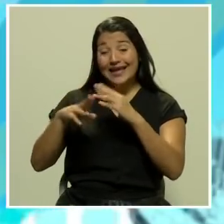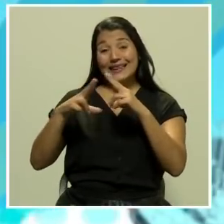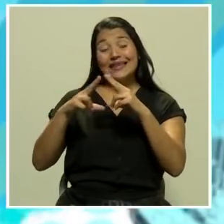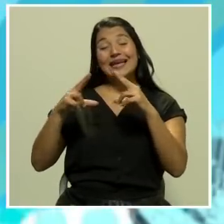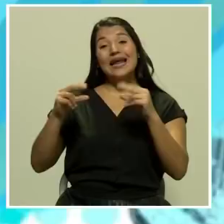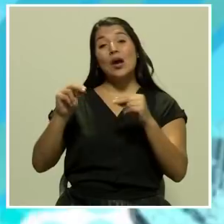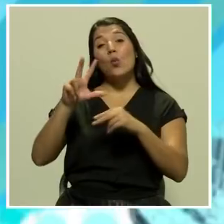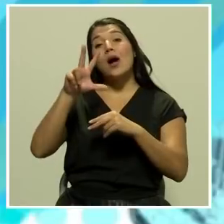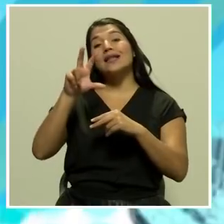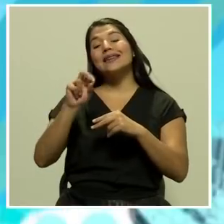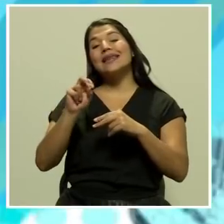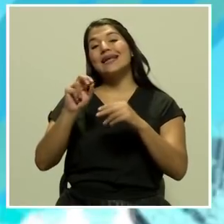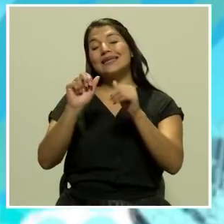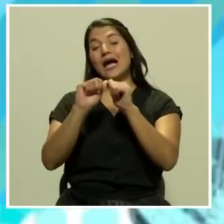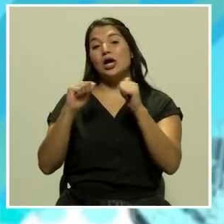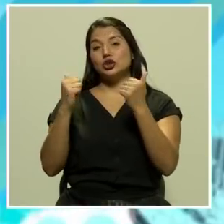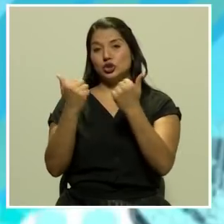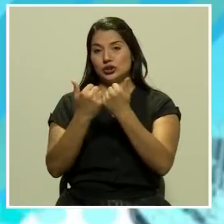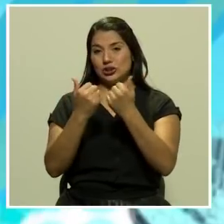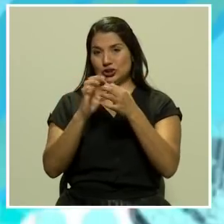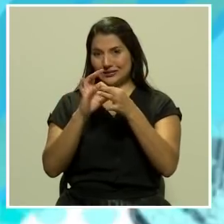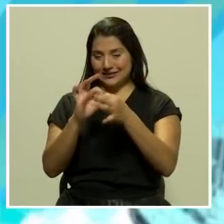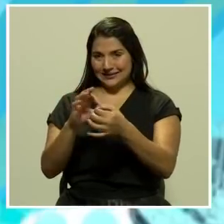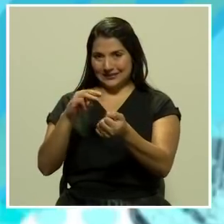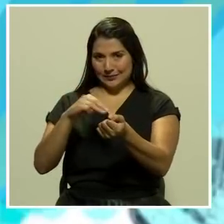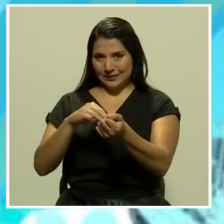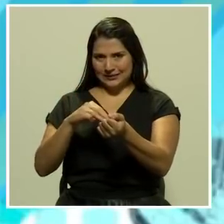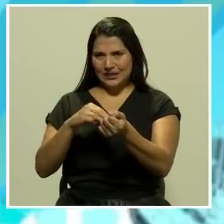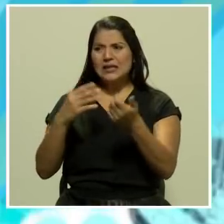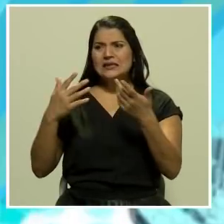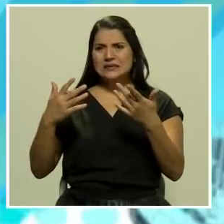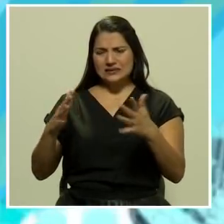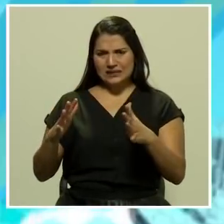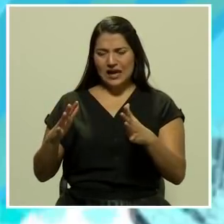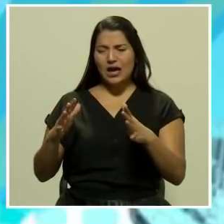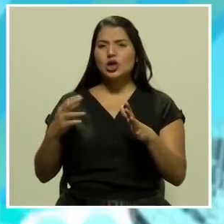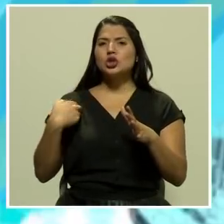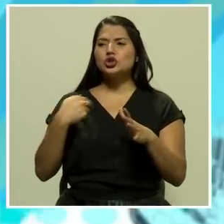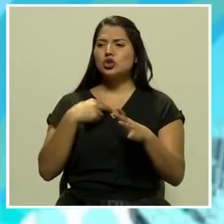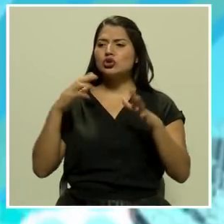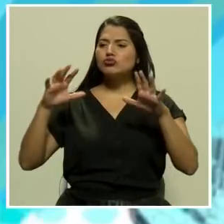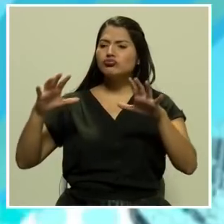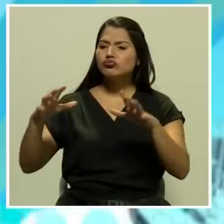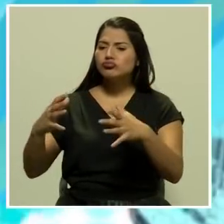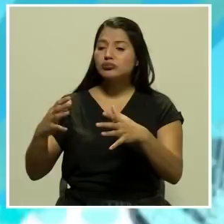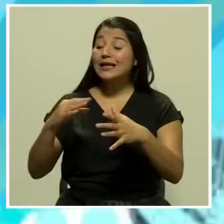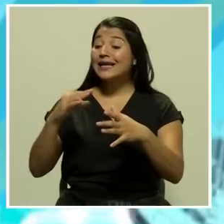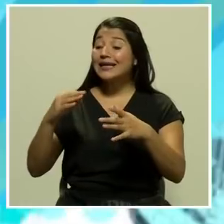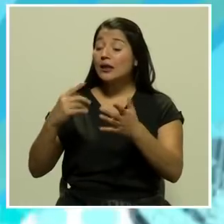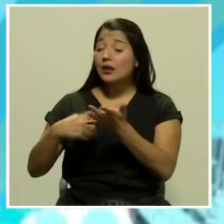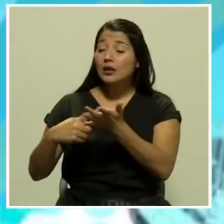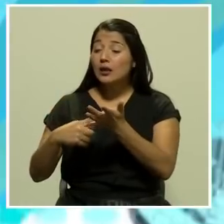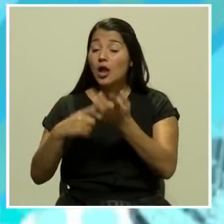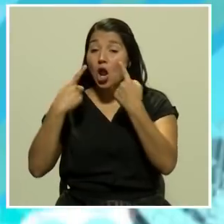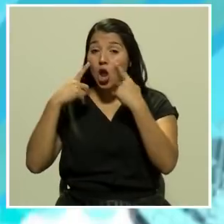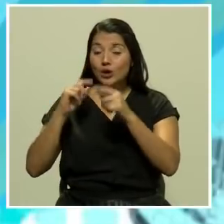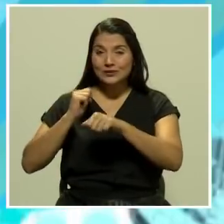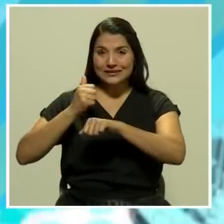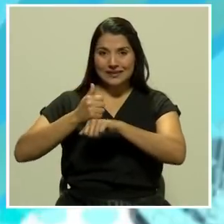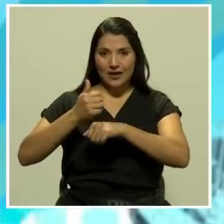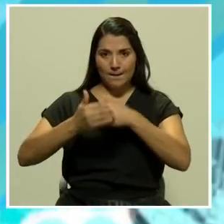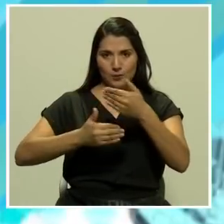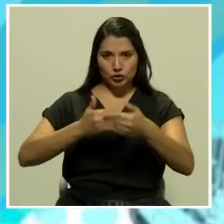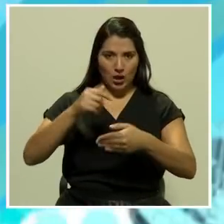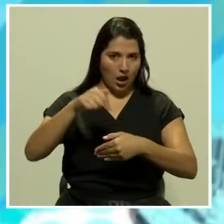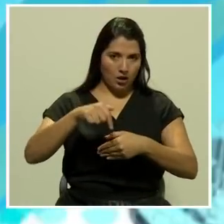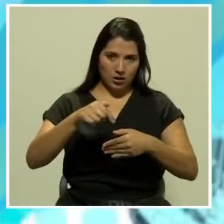diferentes especialidades y subespecialidades, y nos hemos reunido, logramos elaborar un protocolo, porque aquí no